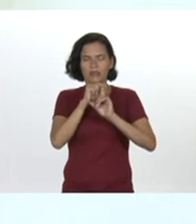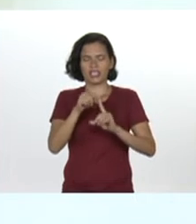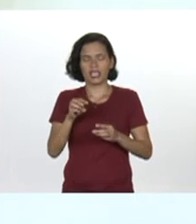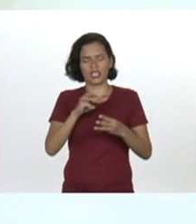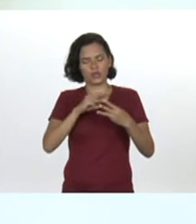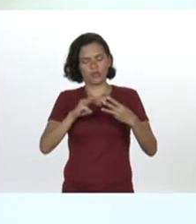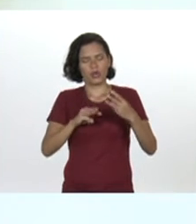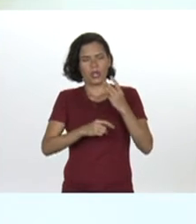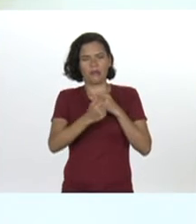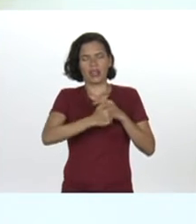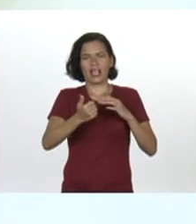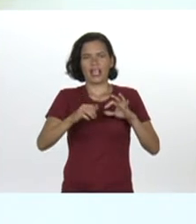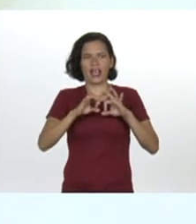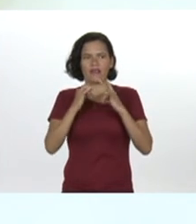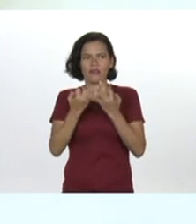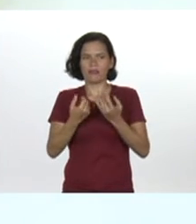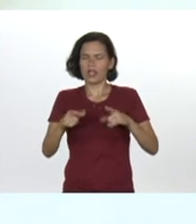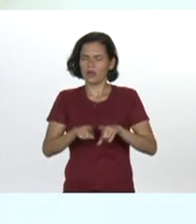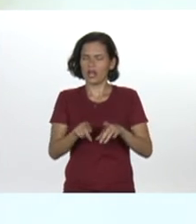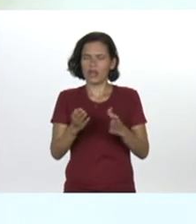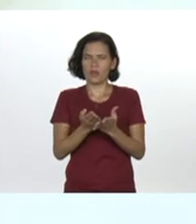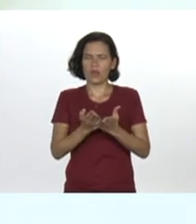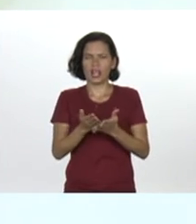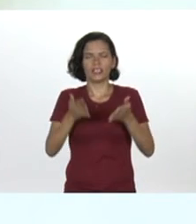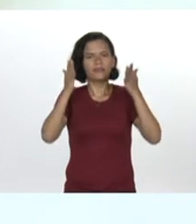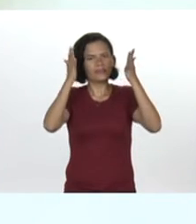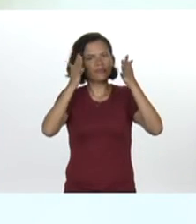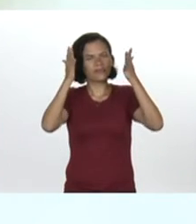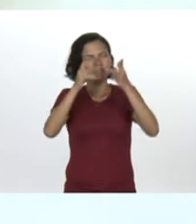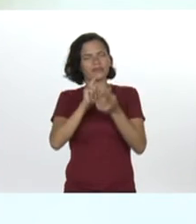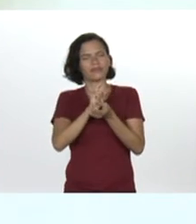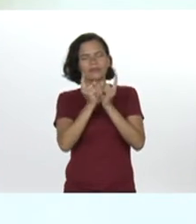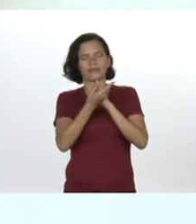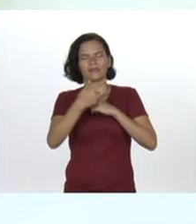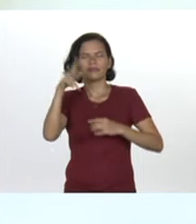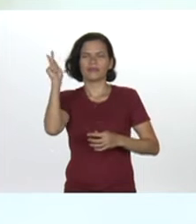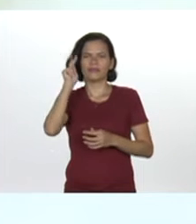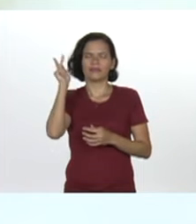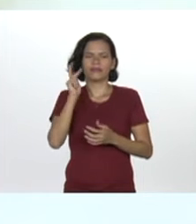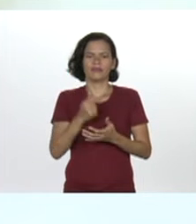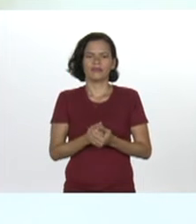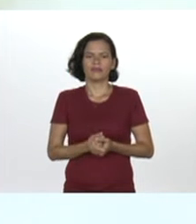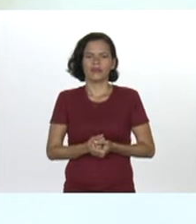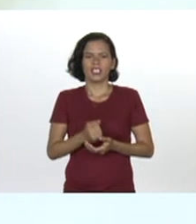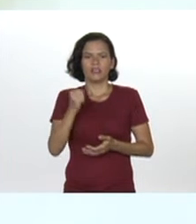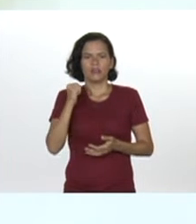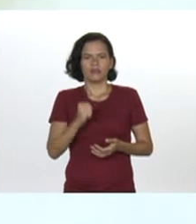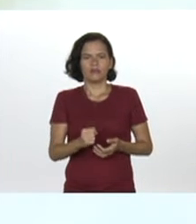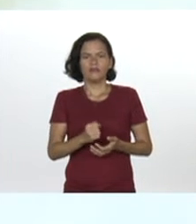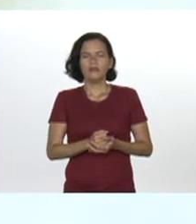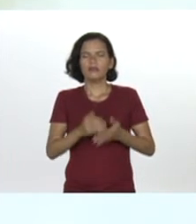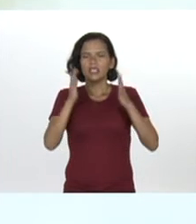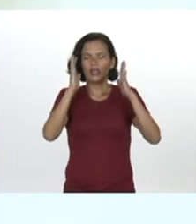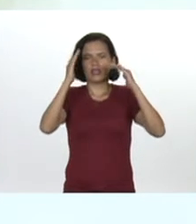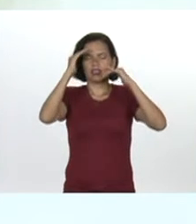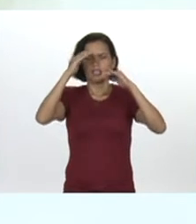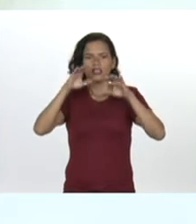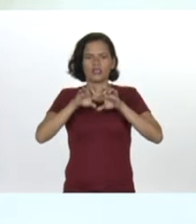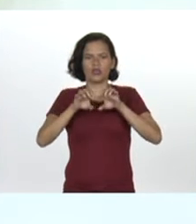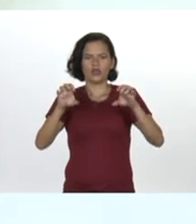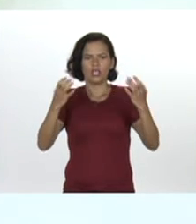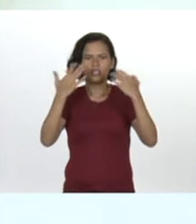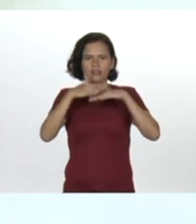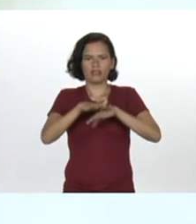su programa Cada familia una escuela, orientaciones y adaptaciones curriculares para garantizar la atención